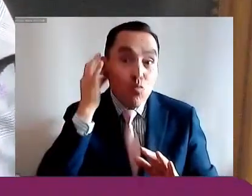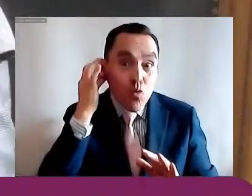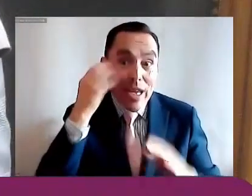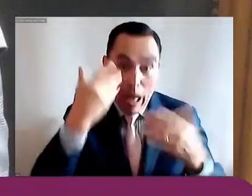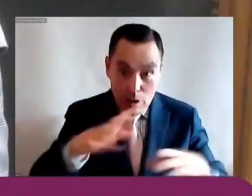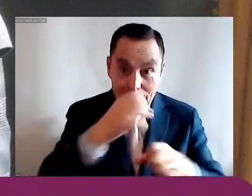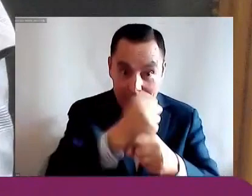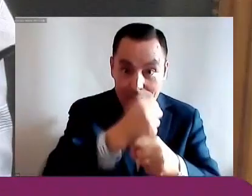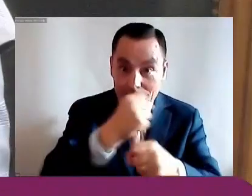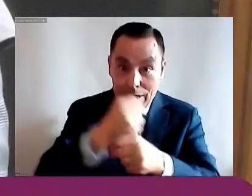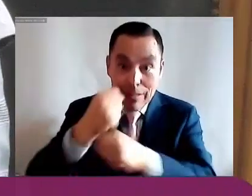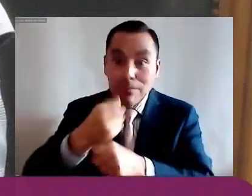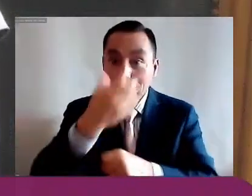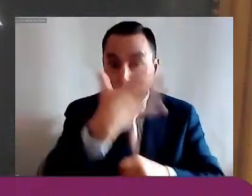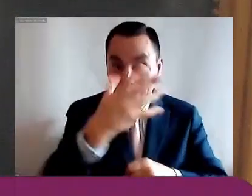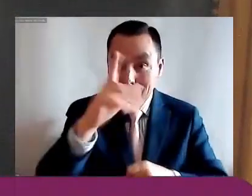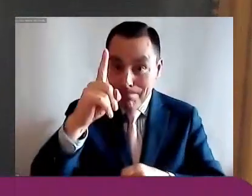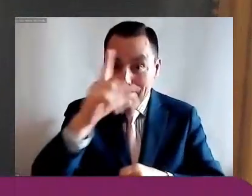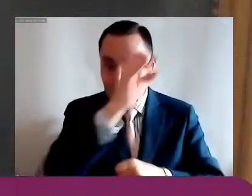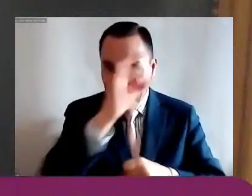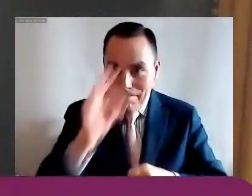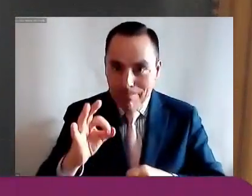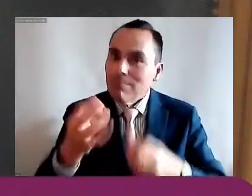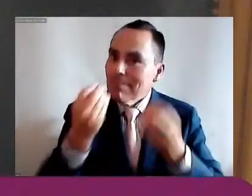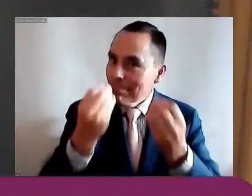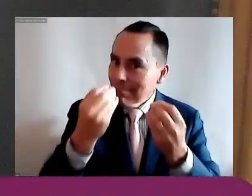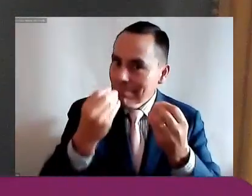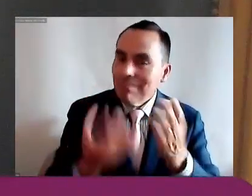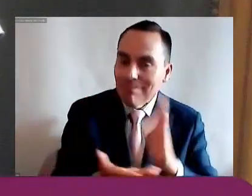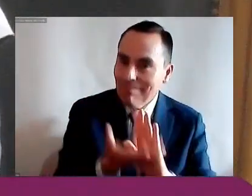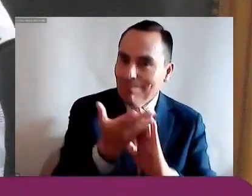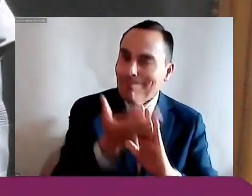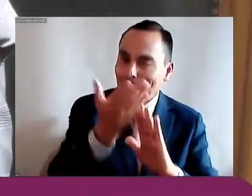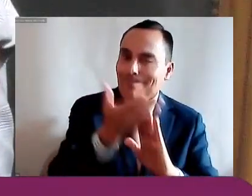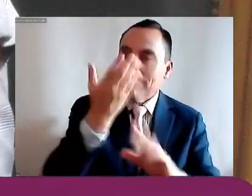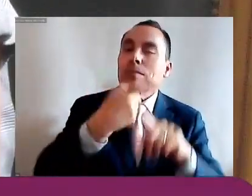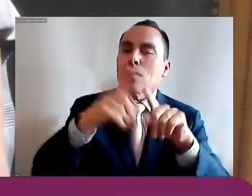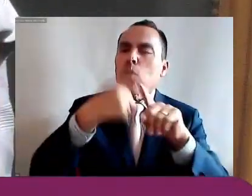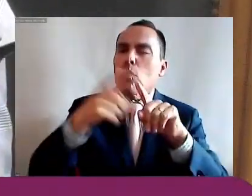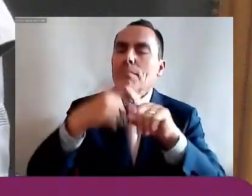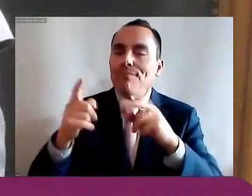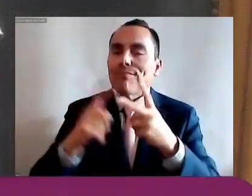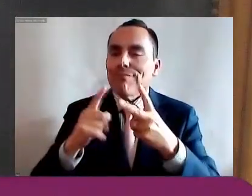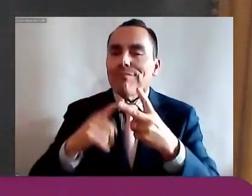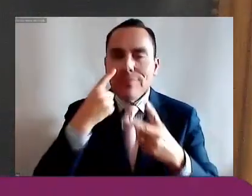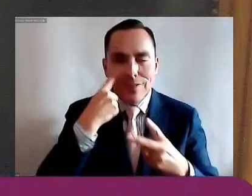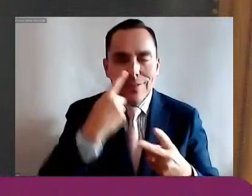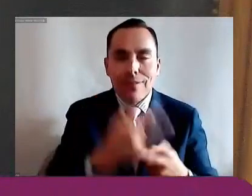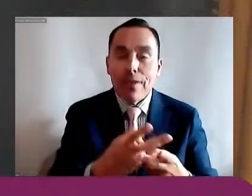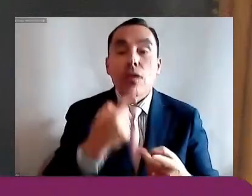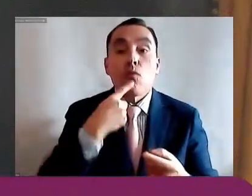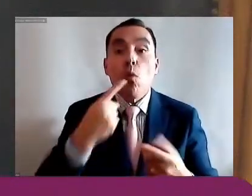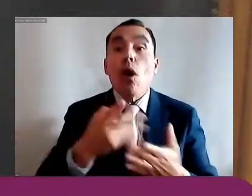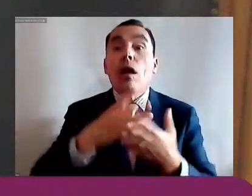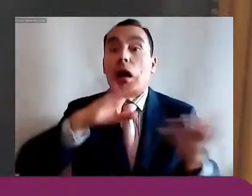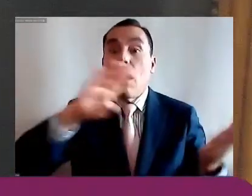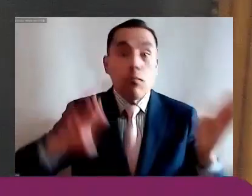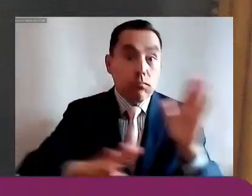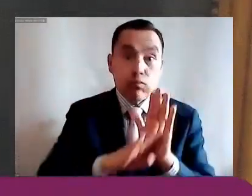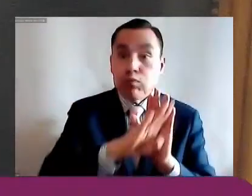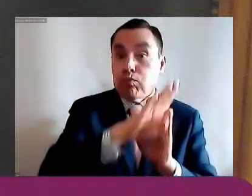a un 51,0%, lo cual tiene otras lecturas, igual que no es que se haya vuelto una, entre comillas, una